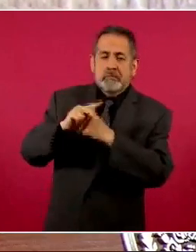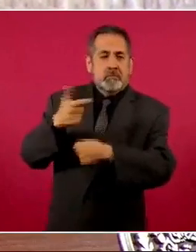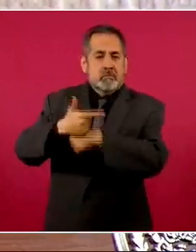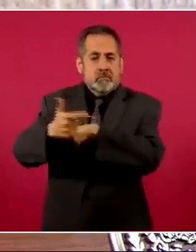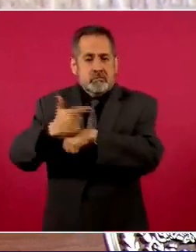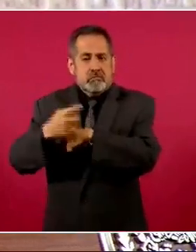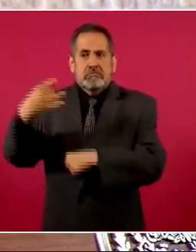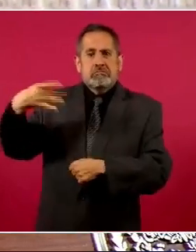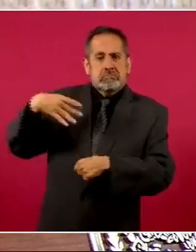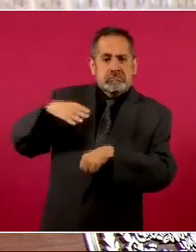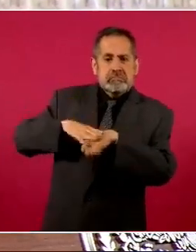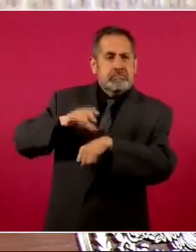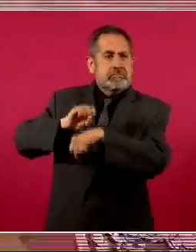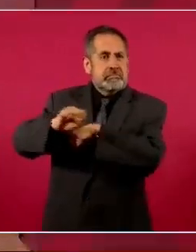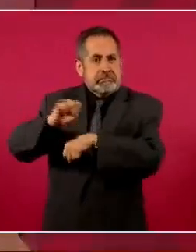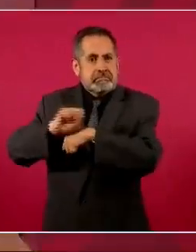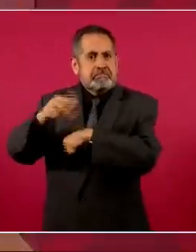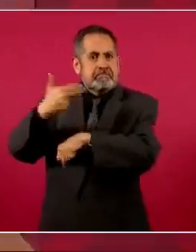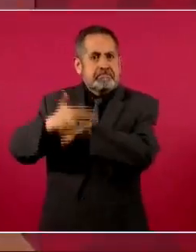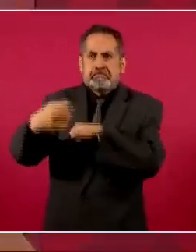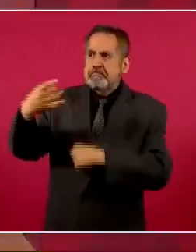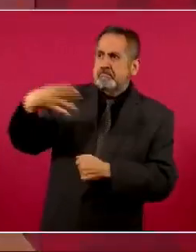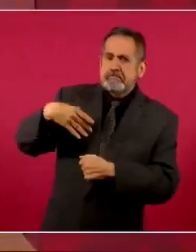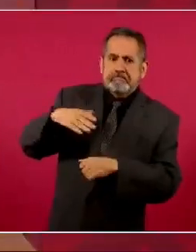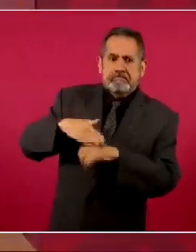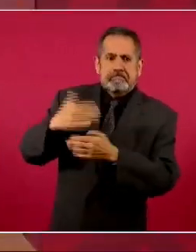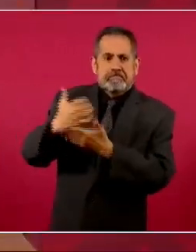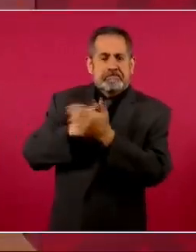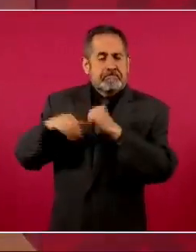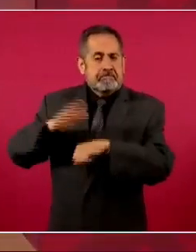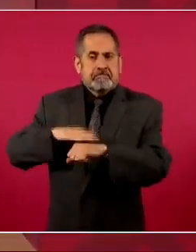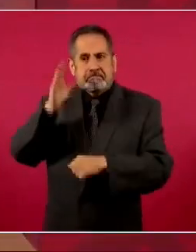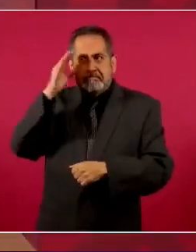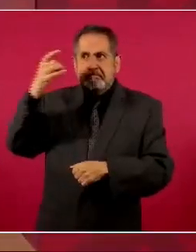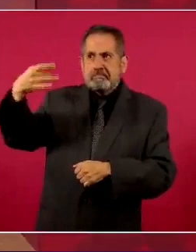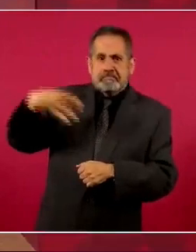que El Salvador, que en Honduras, que en China,